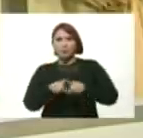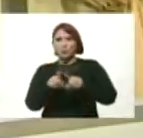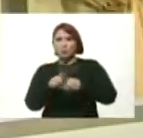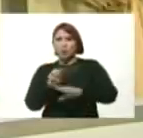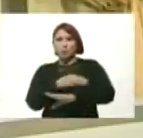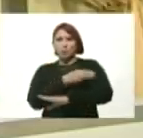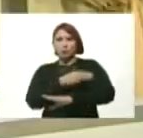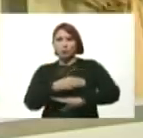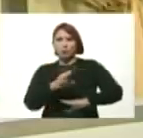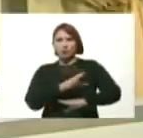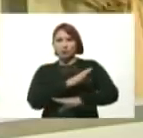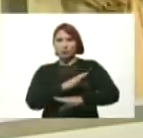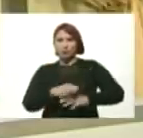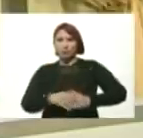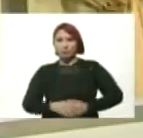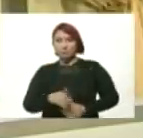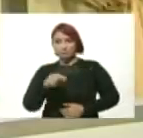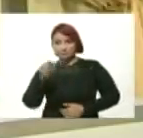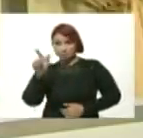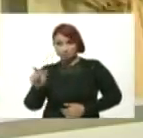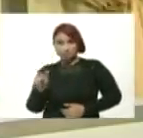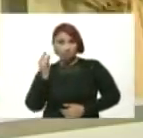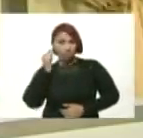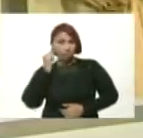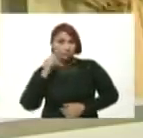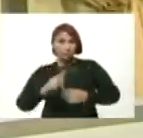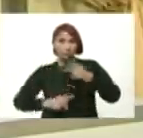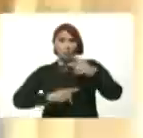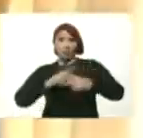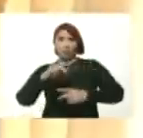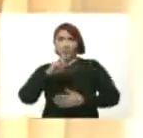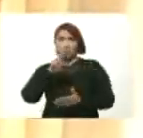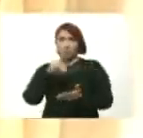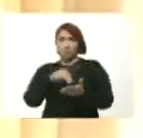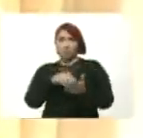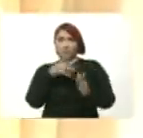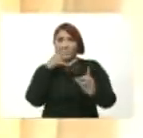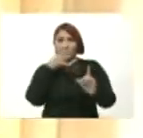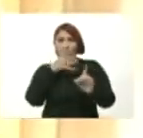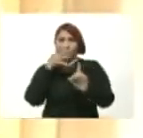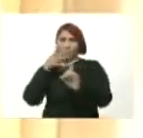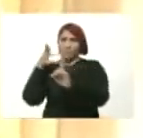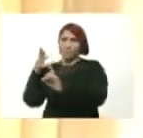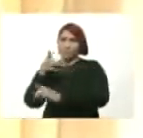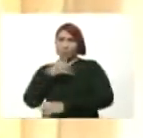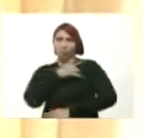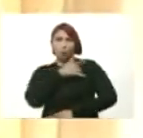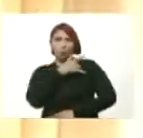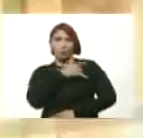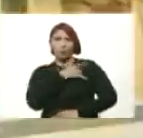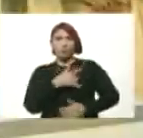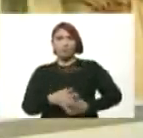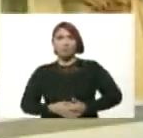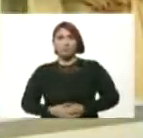directora general de los programas nacionales de formación de la universidad patricia